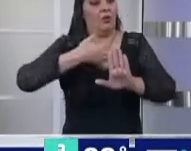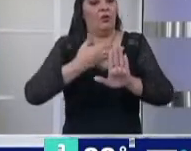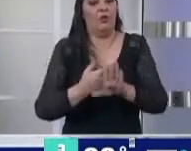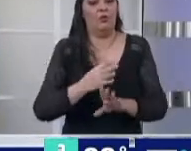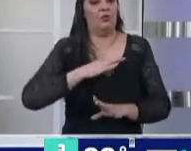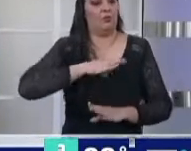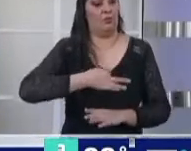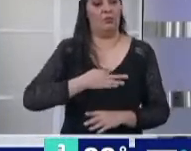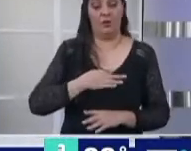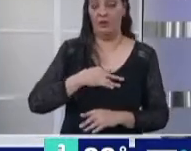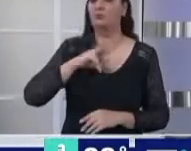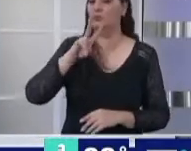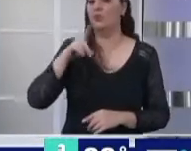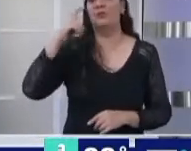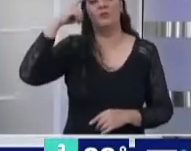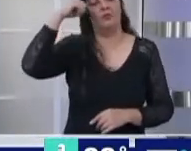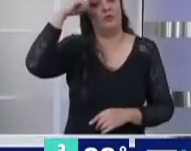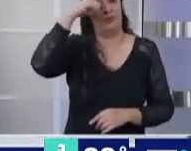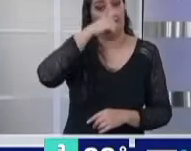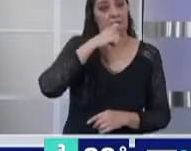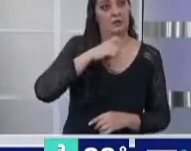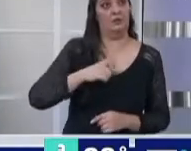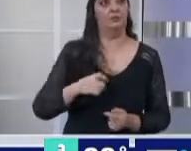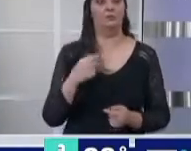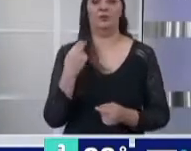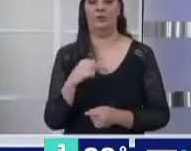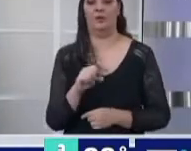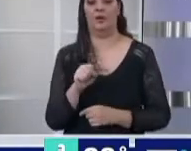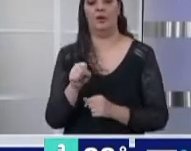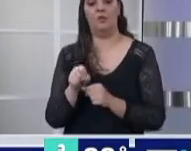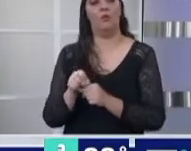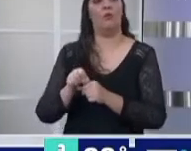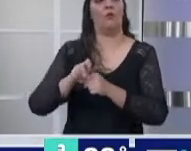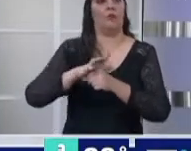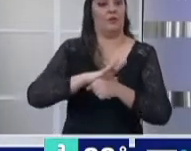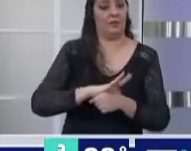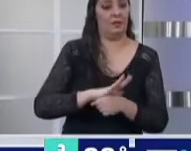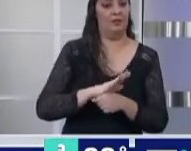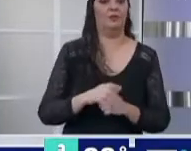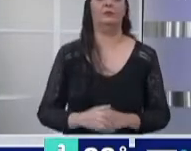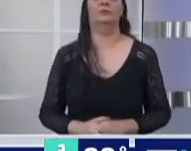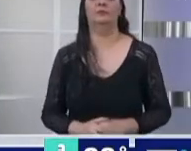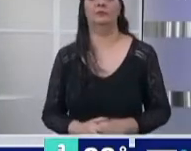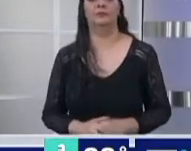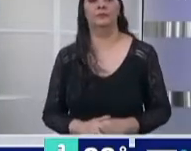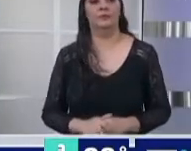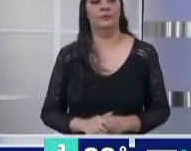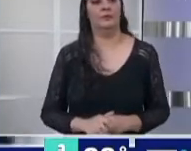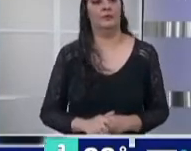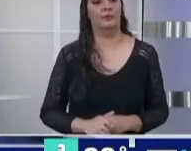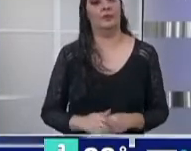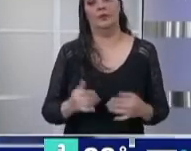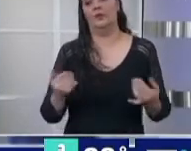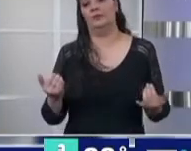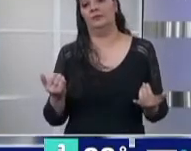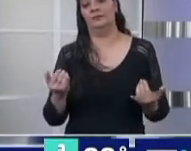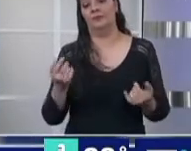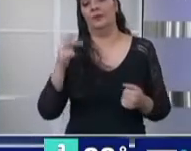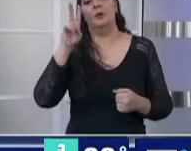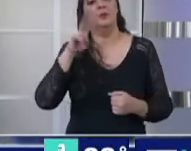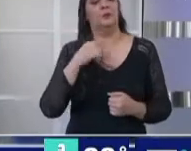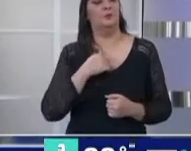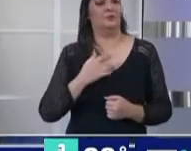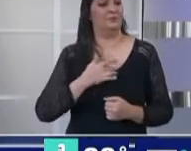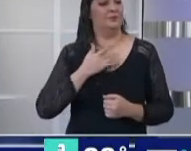asesino llamado SARS-CoV-2, que ocasiona esta enfermedad COVID. Y estoy convencido